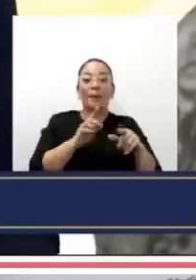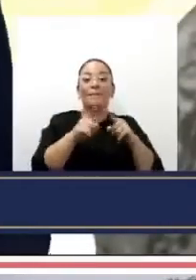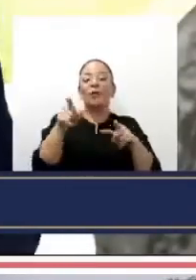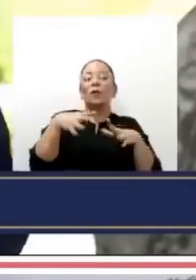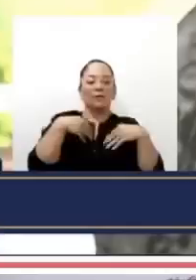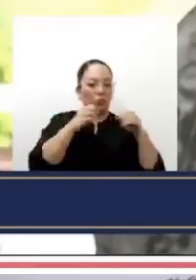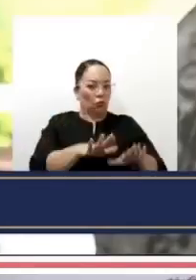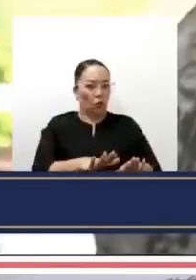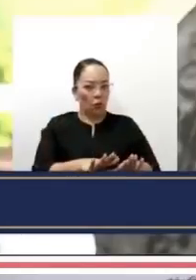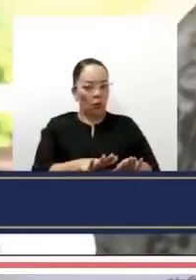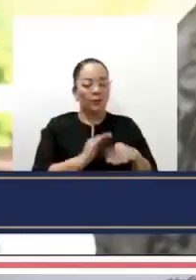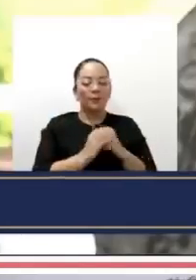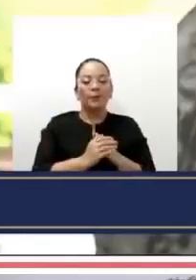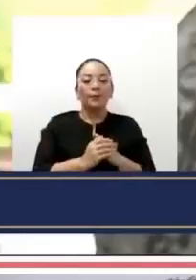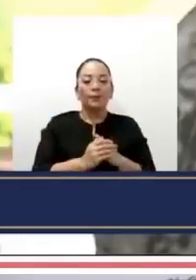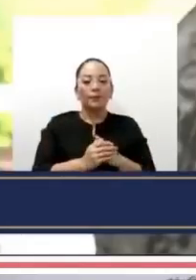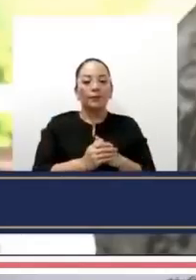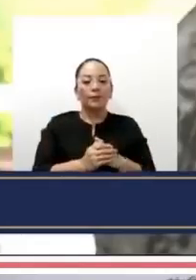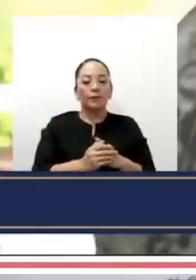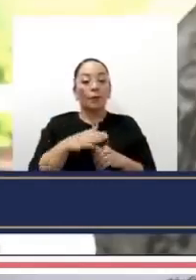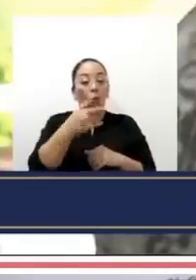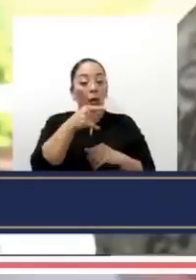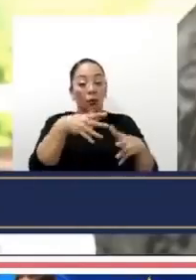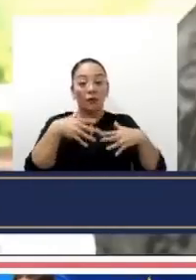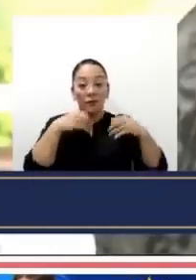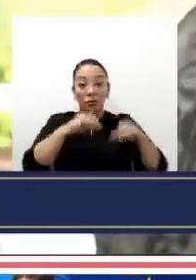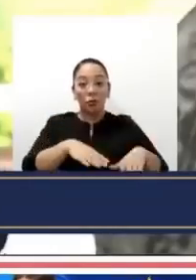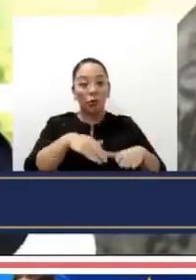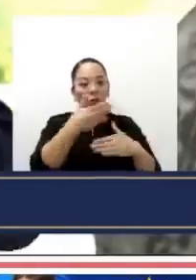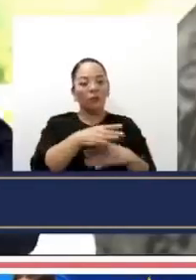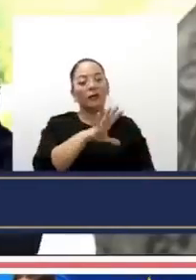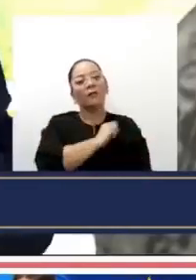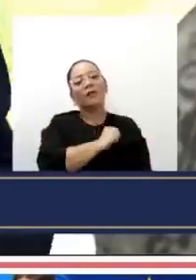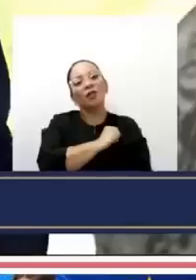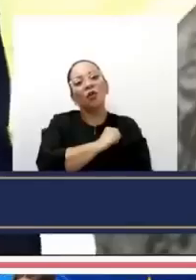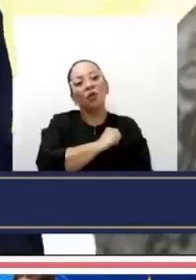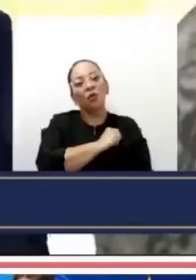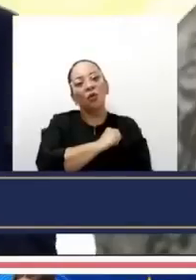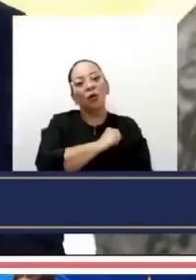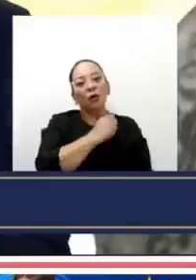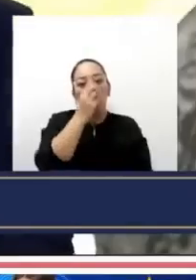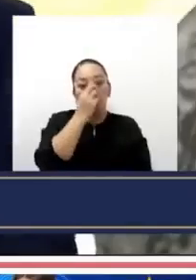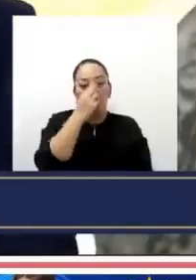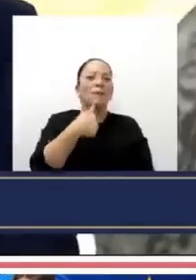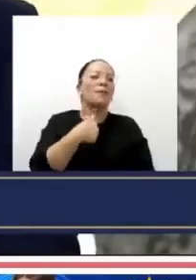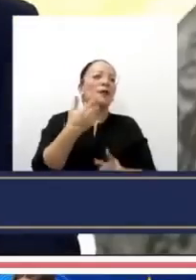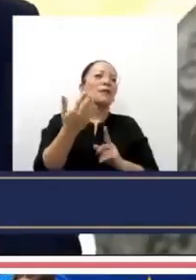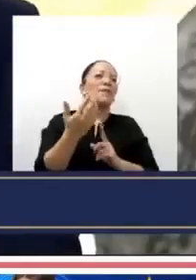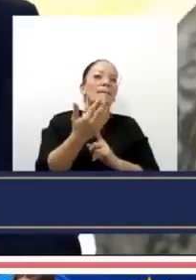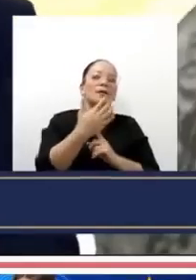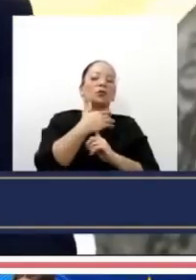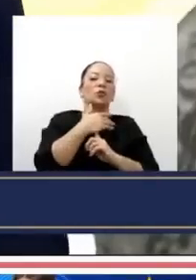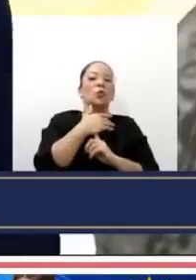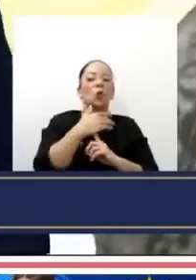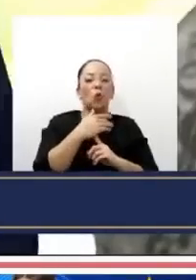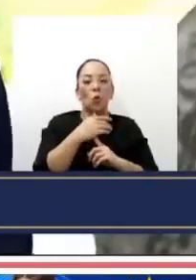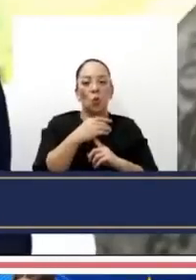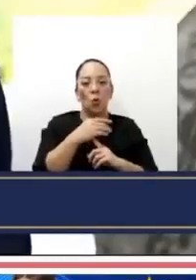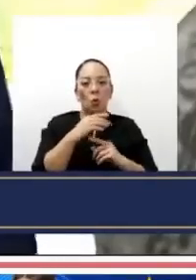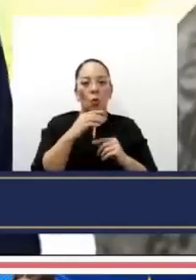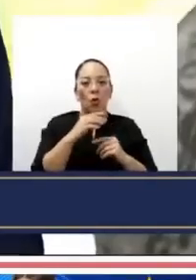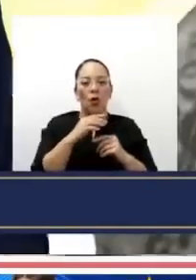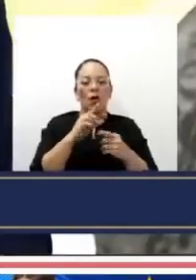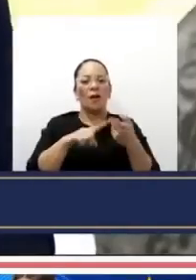renunció. Y una vez que renunció, se arrepintió. Y dijo, no, es que a mí me coaccionó un gran amigo mío que está por aquí, don